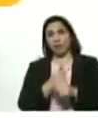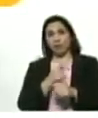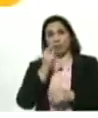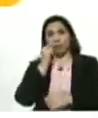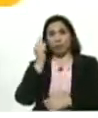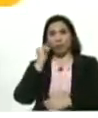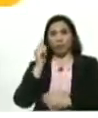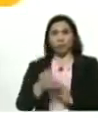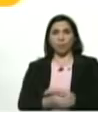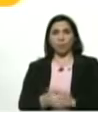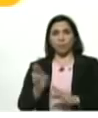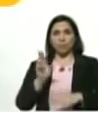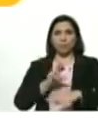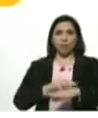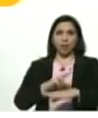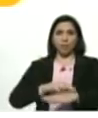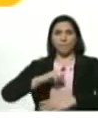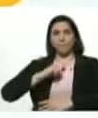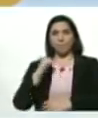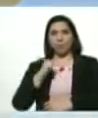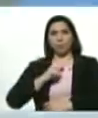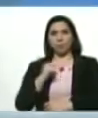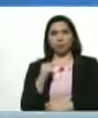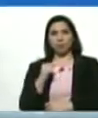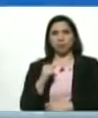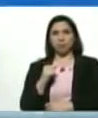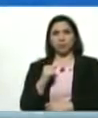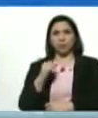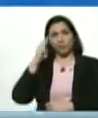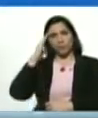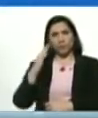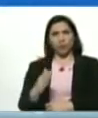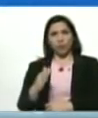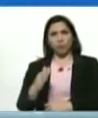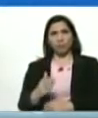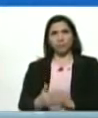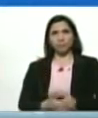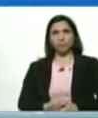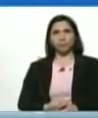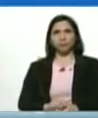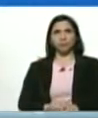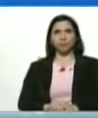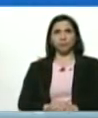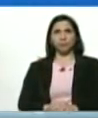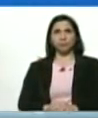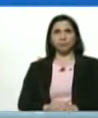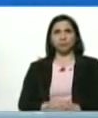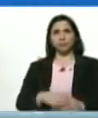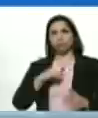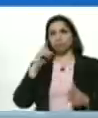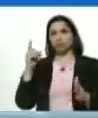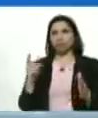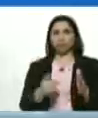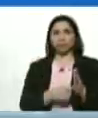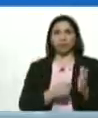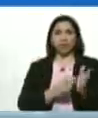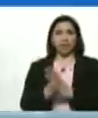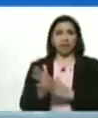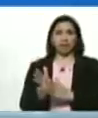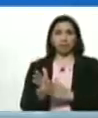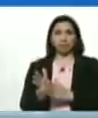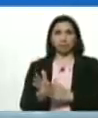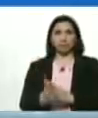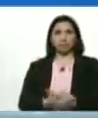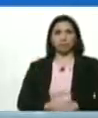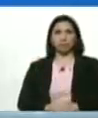un médico un policía un oficial un soldado absolutamente gratuita